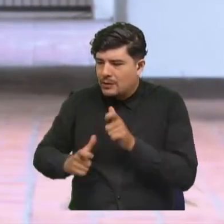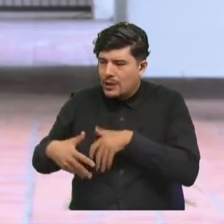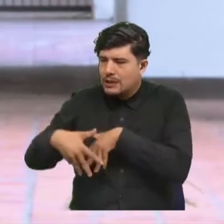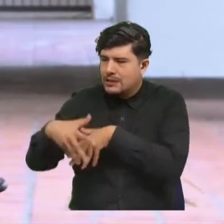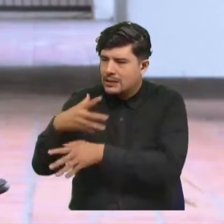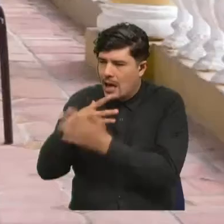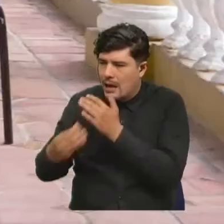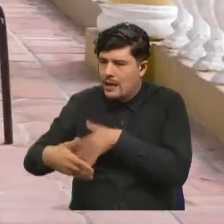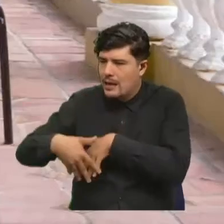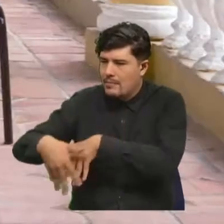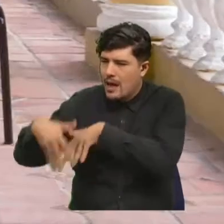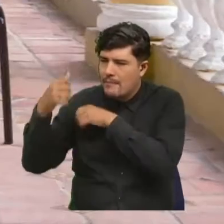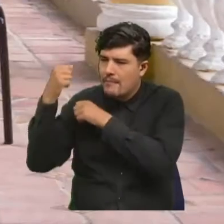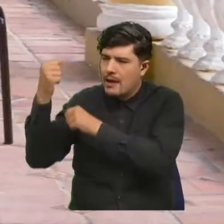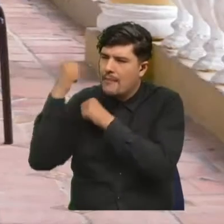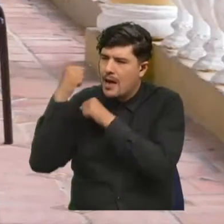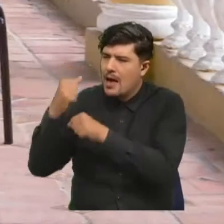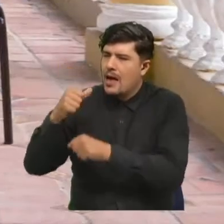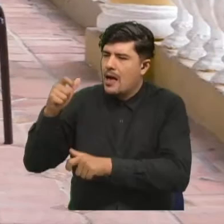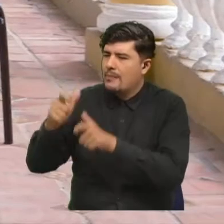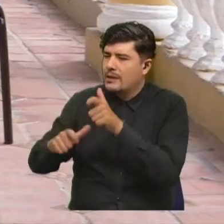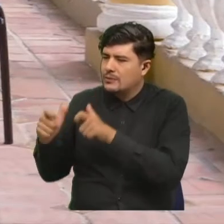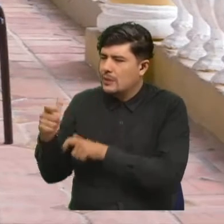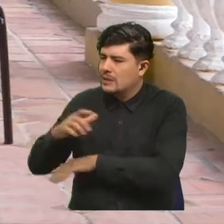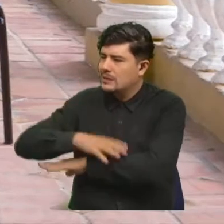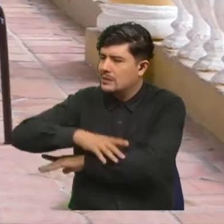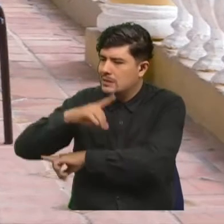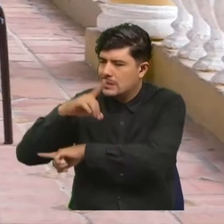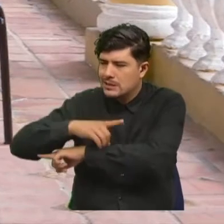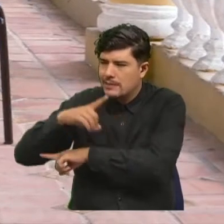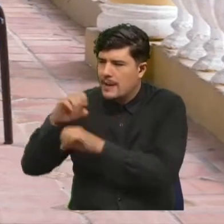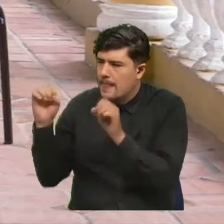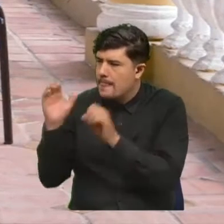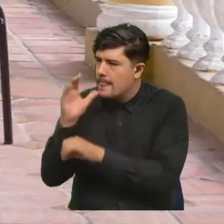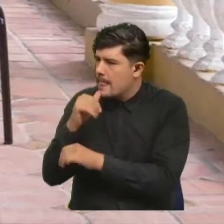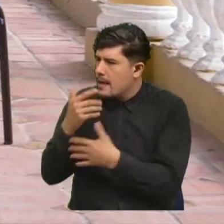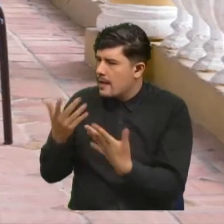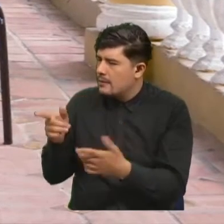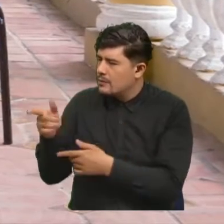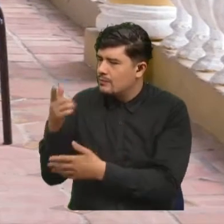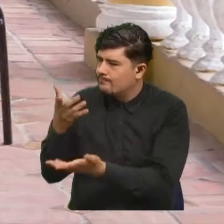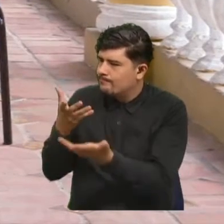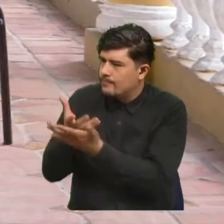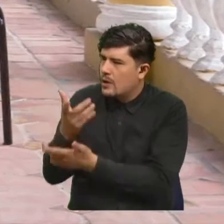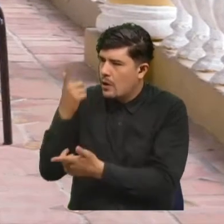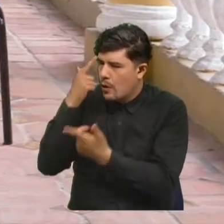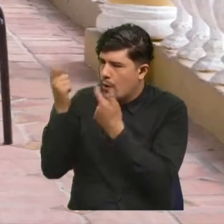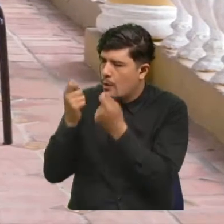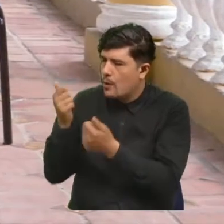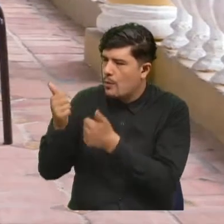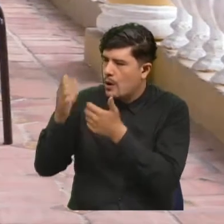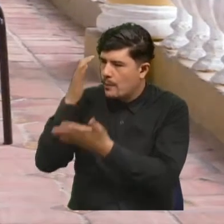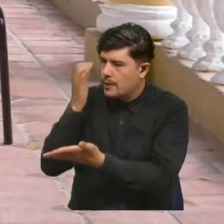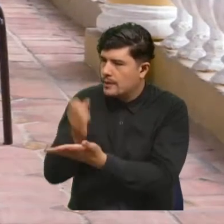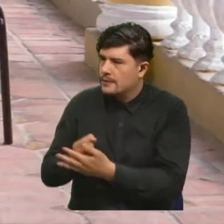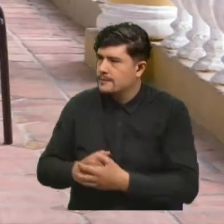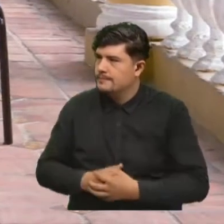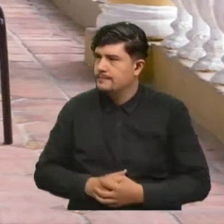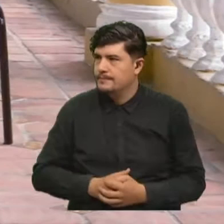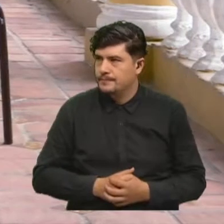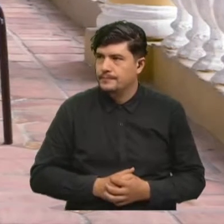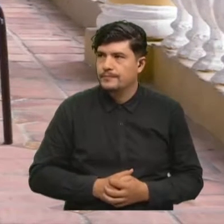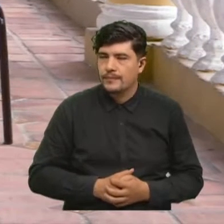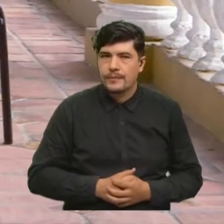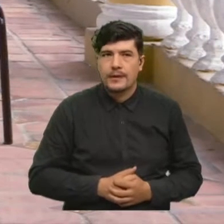disciplina como cómo manejar quiere decir ya con esta gente gobernador yo lo he dicho porque nosotros hemos sido claros